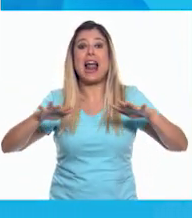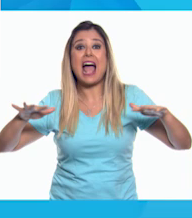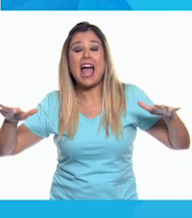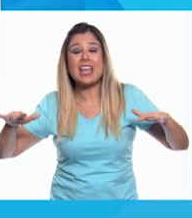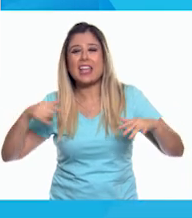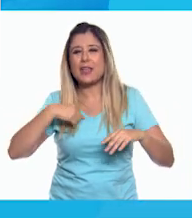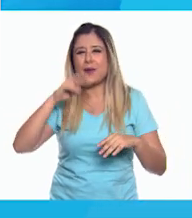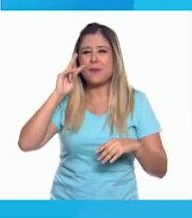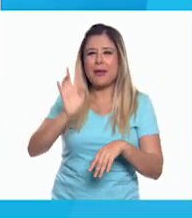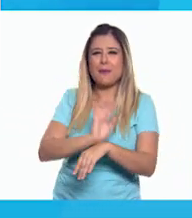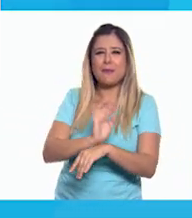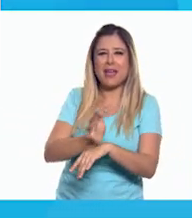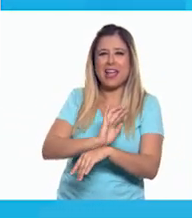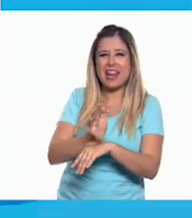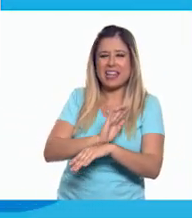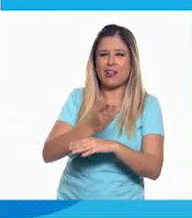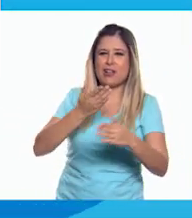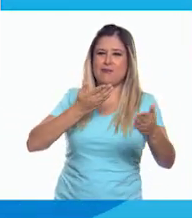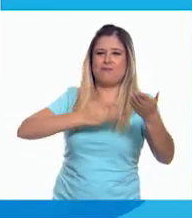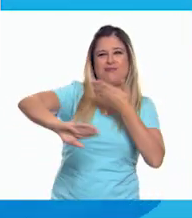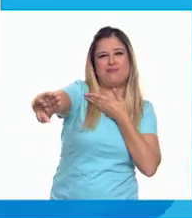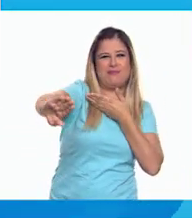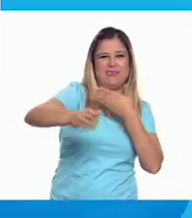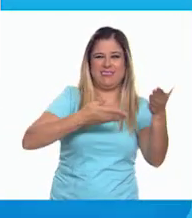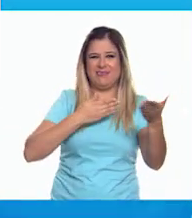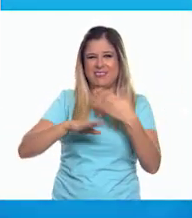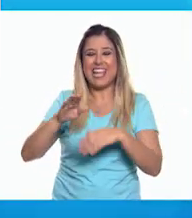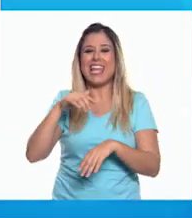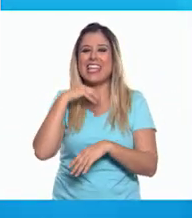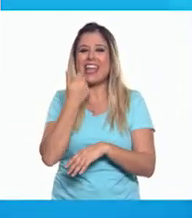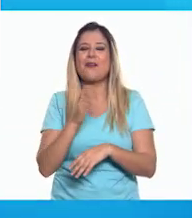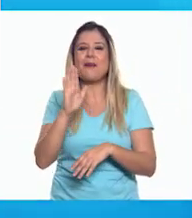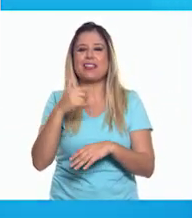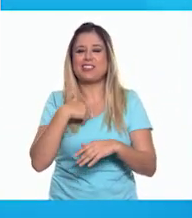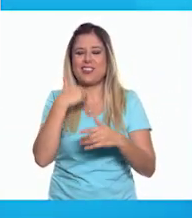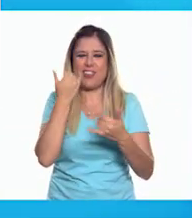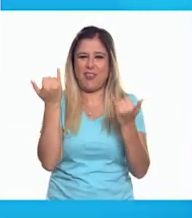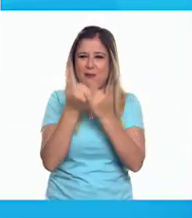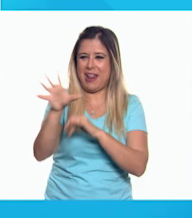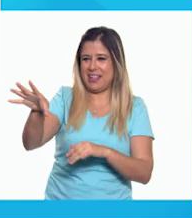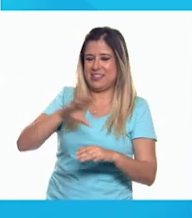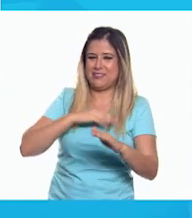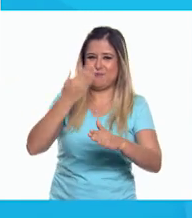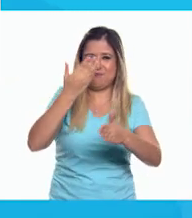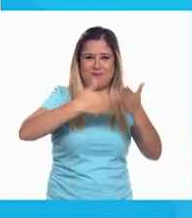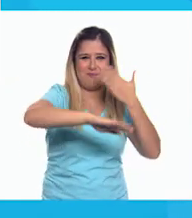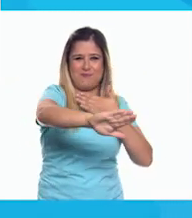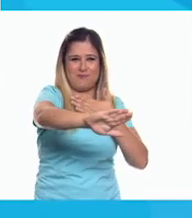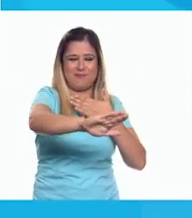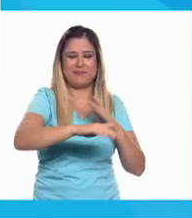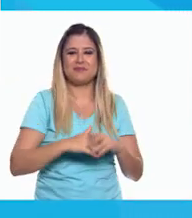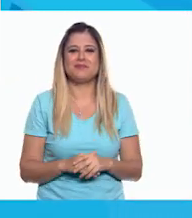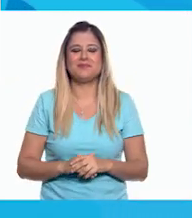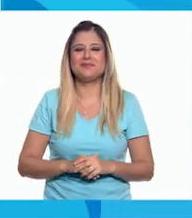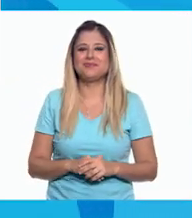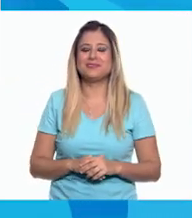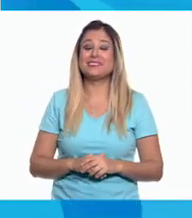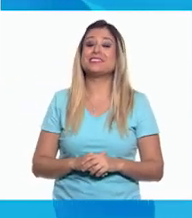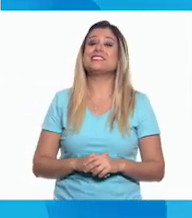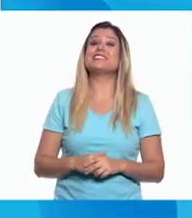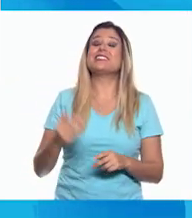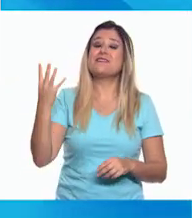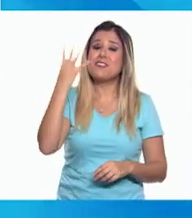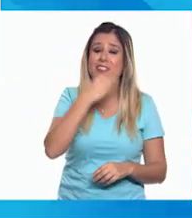de ver alguna película de artes marciales y trataba de emular los movimientos ahí. Oye, Eric, qué